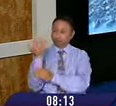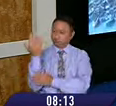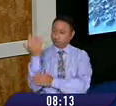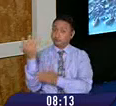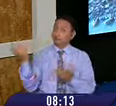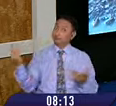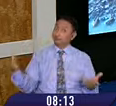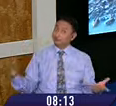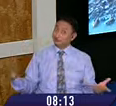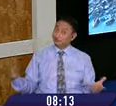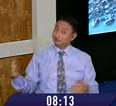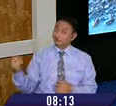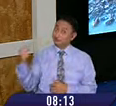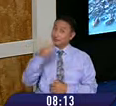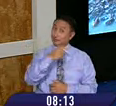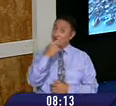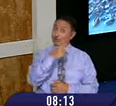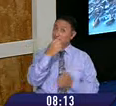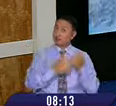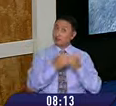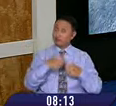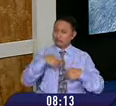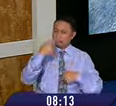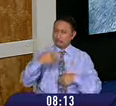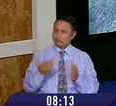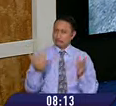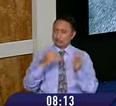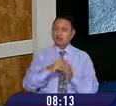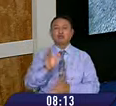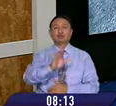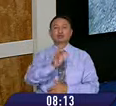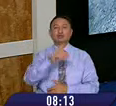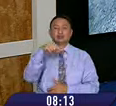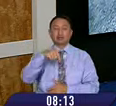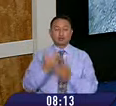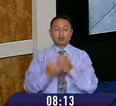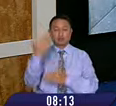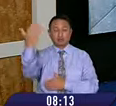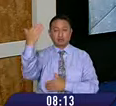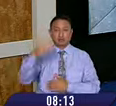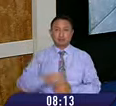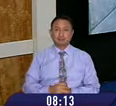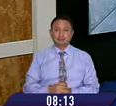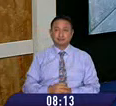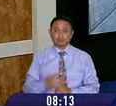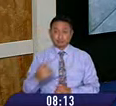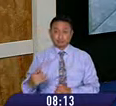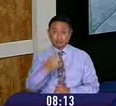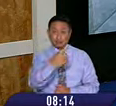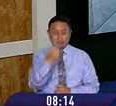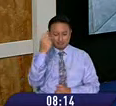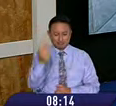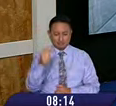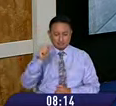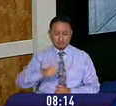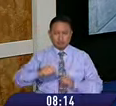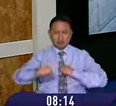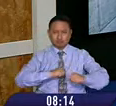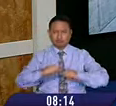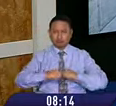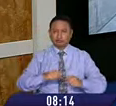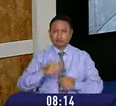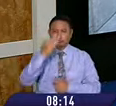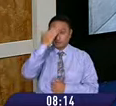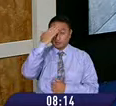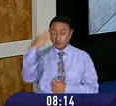diciendo, estos dolores de cabeza que no se repitan en esta nueva administración. Ahí queremos verles, ahí sabremos